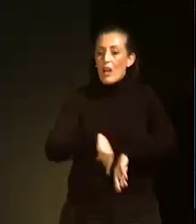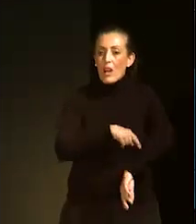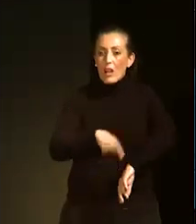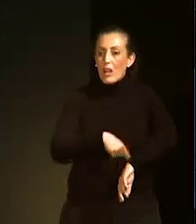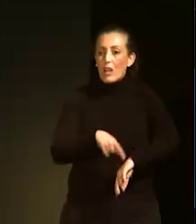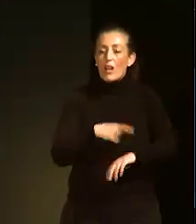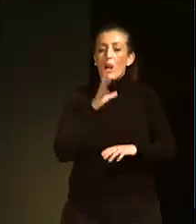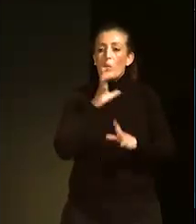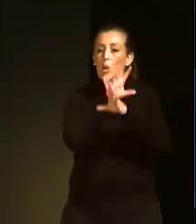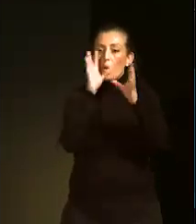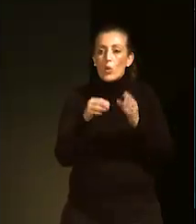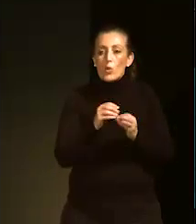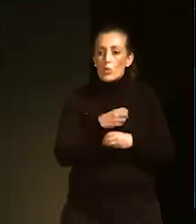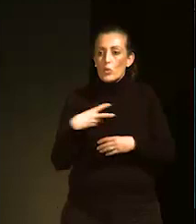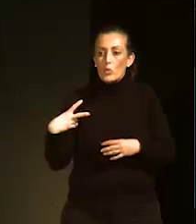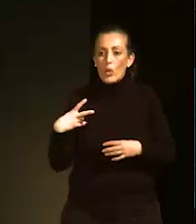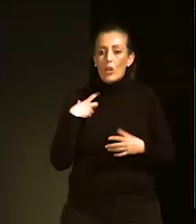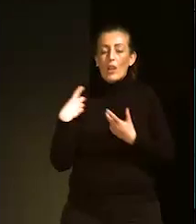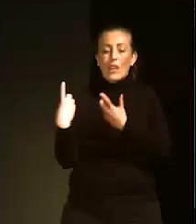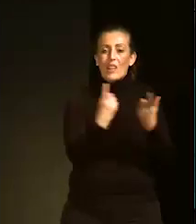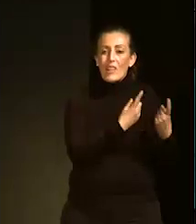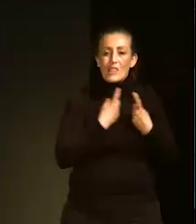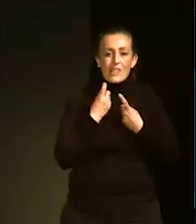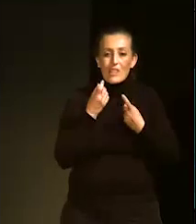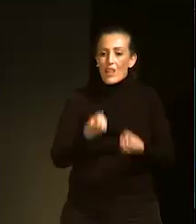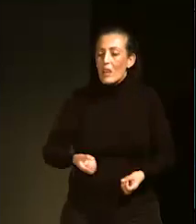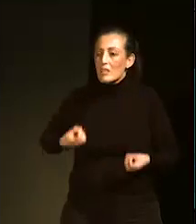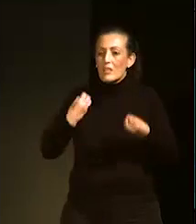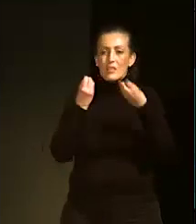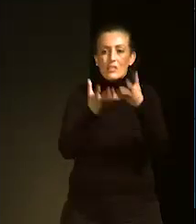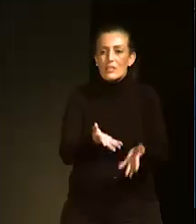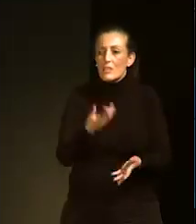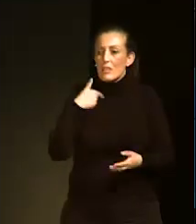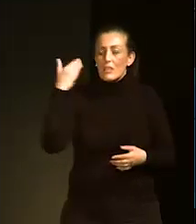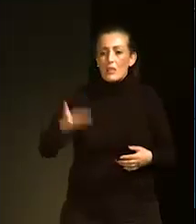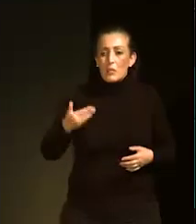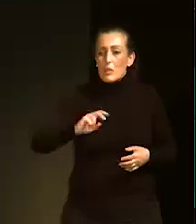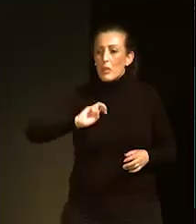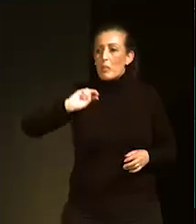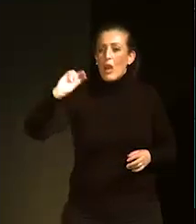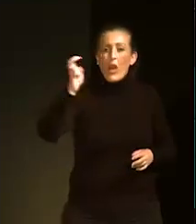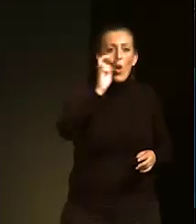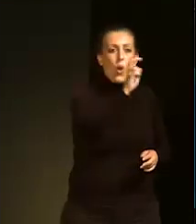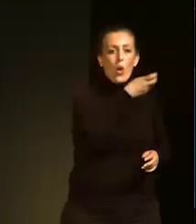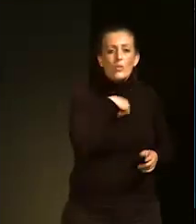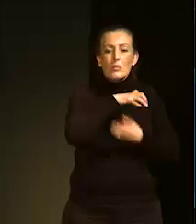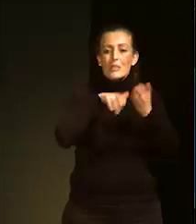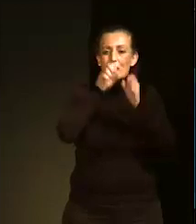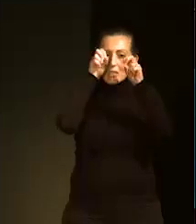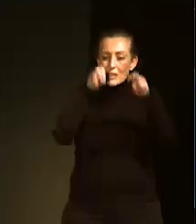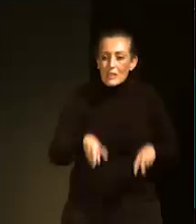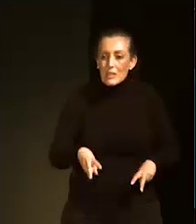en conclusión la necesidad de exponer existe fundamentalmente para que otras no viva más la violencia